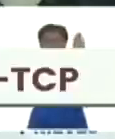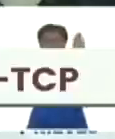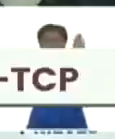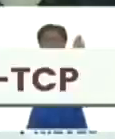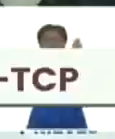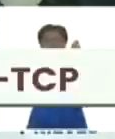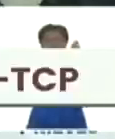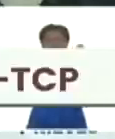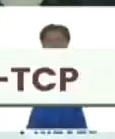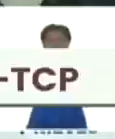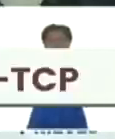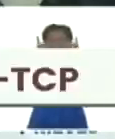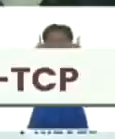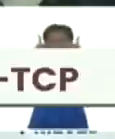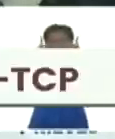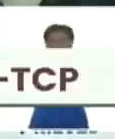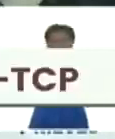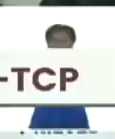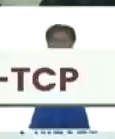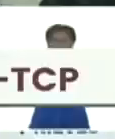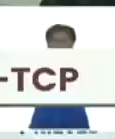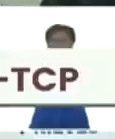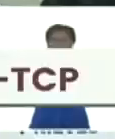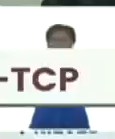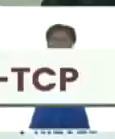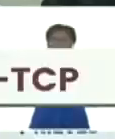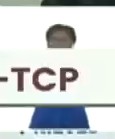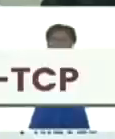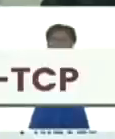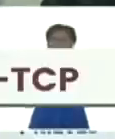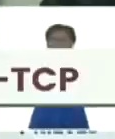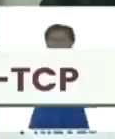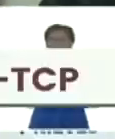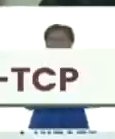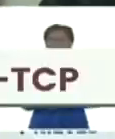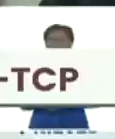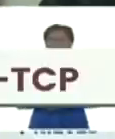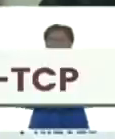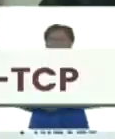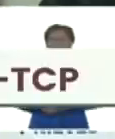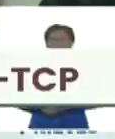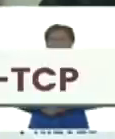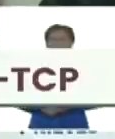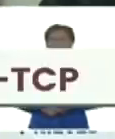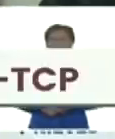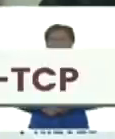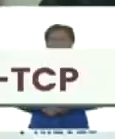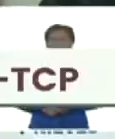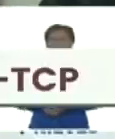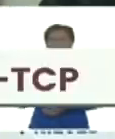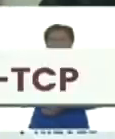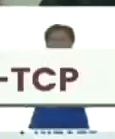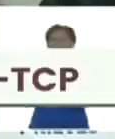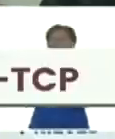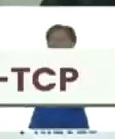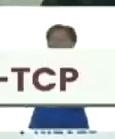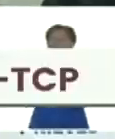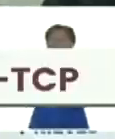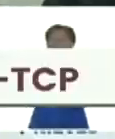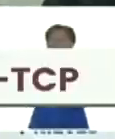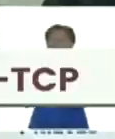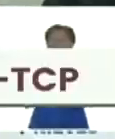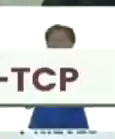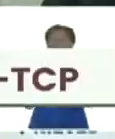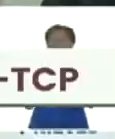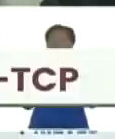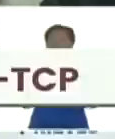fundamentales son esenciales para el fortalecimiento de nuestro hemisferio y tener mejores perspectivas para los estados pequeños como